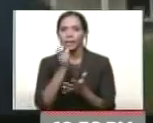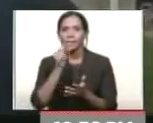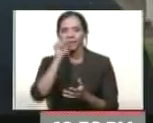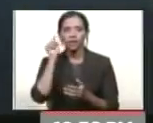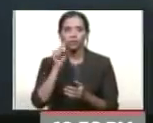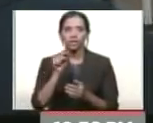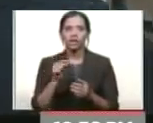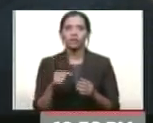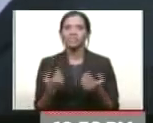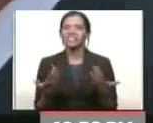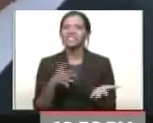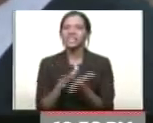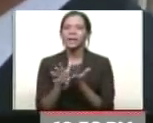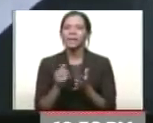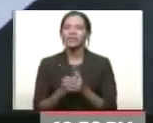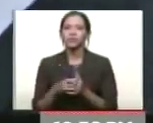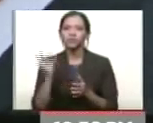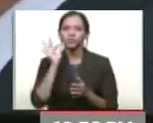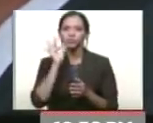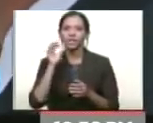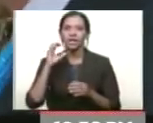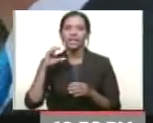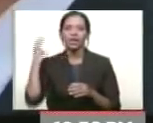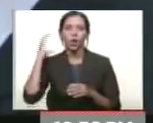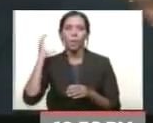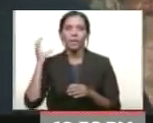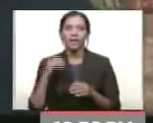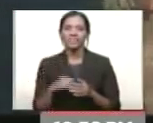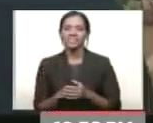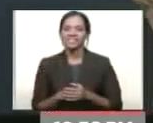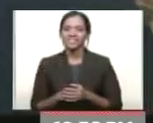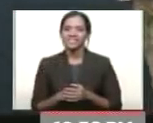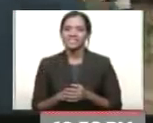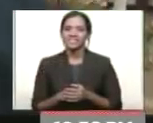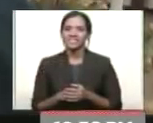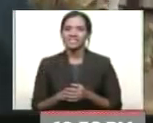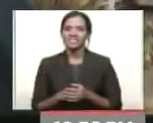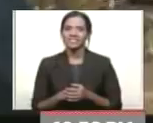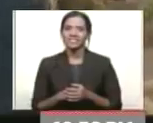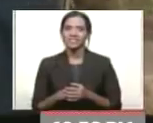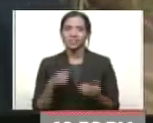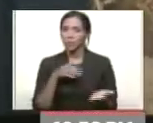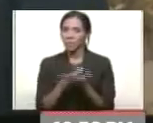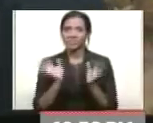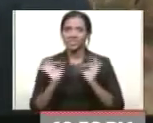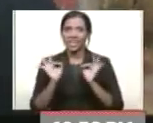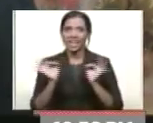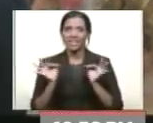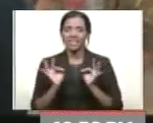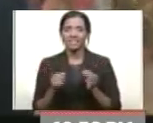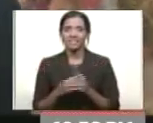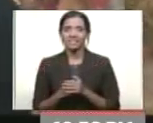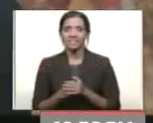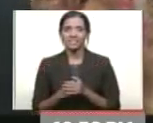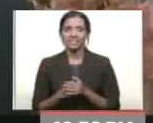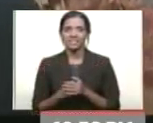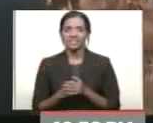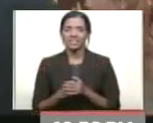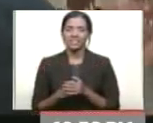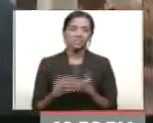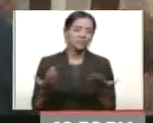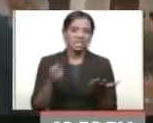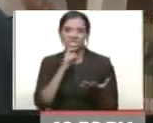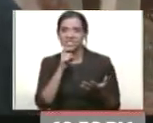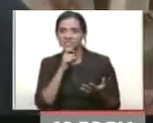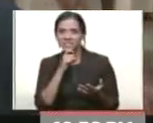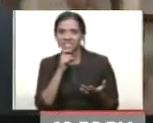todo el mundo, ¿qué pasó con la burundanga en Cúcuta? ¿Ah? No pasó absolutamente nada. La juerga fue difícil,